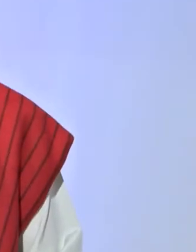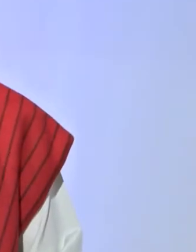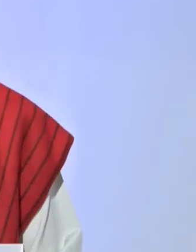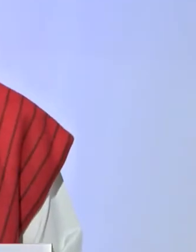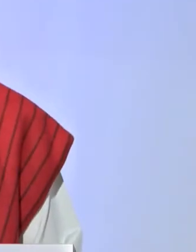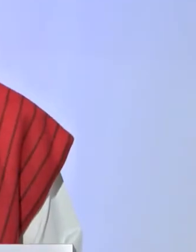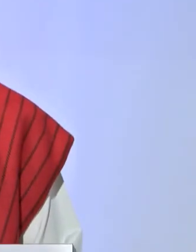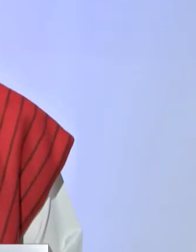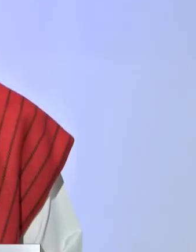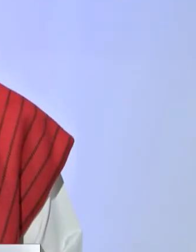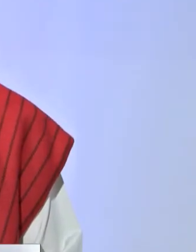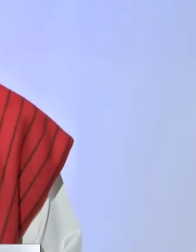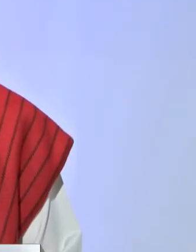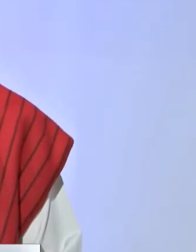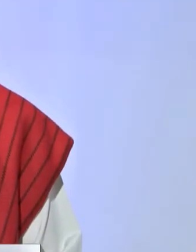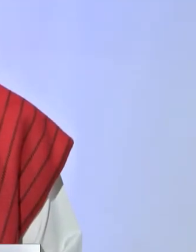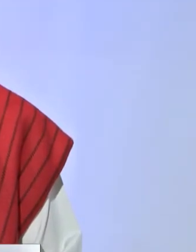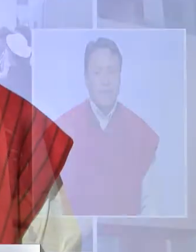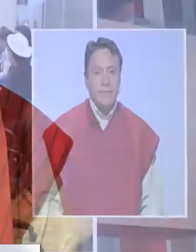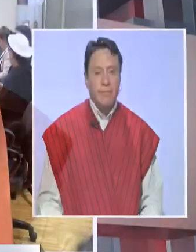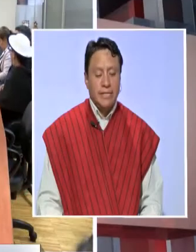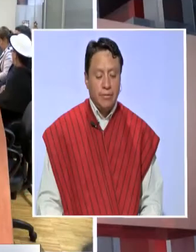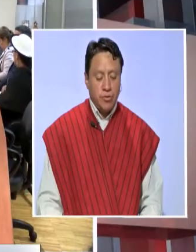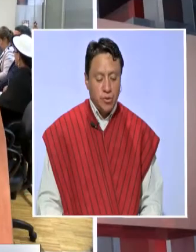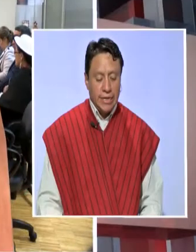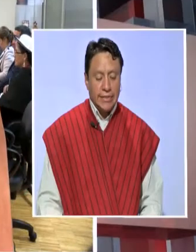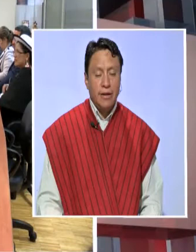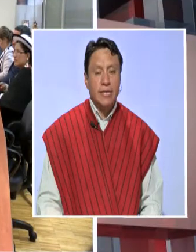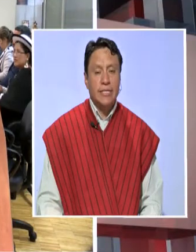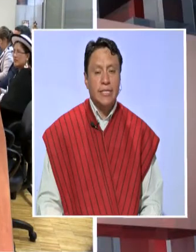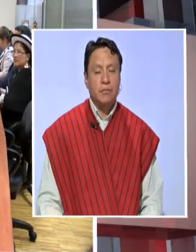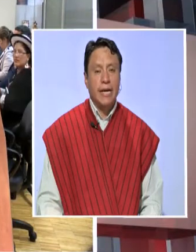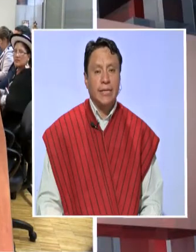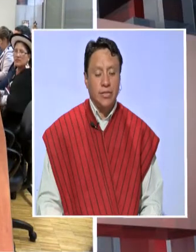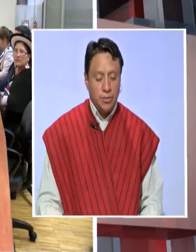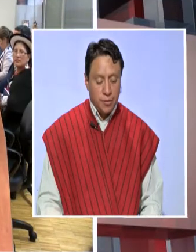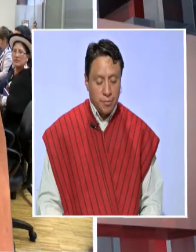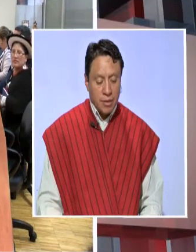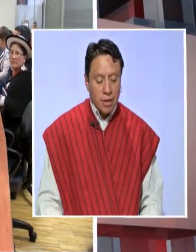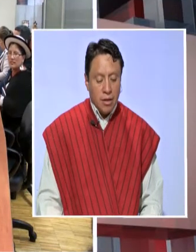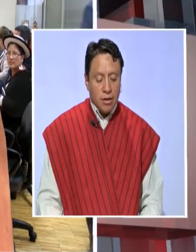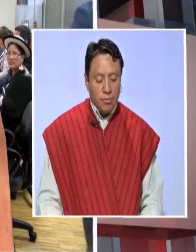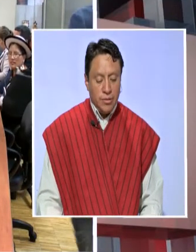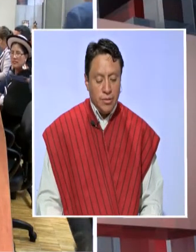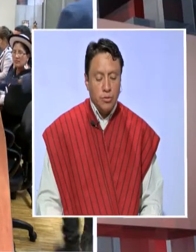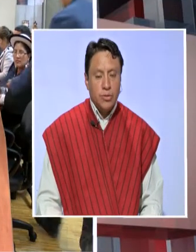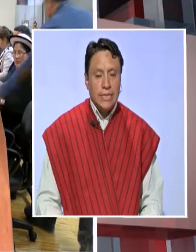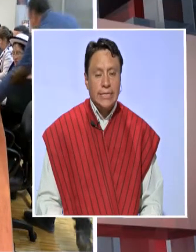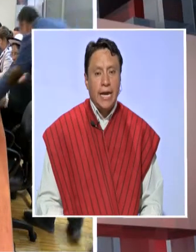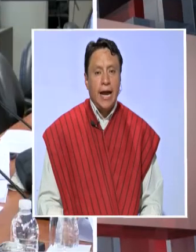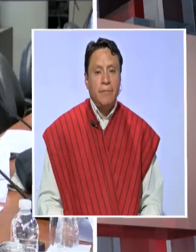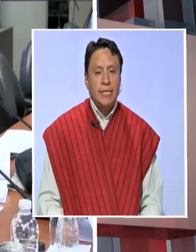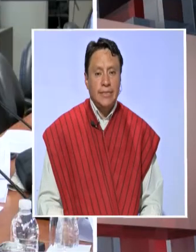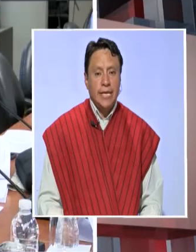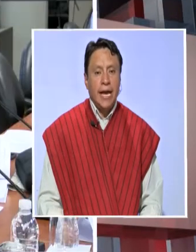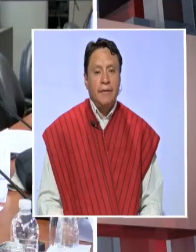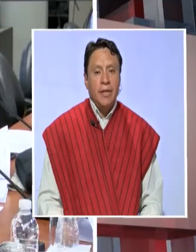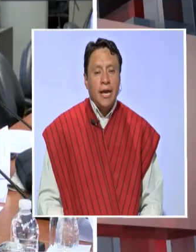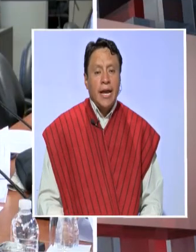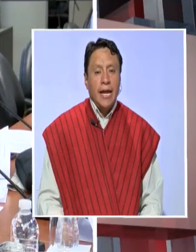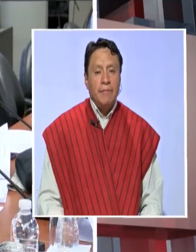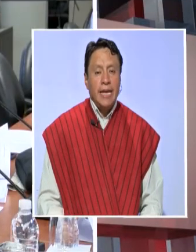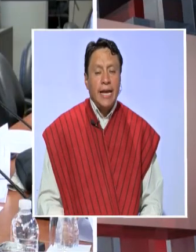Ayukuna china miño kunchi kachishipi wiche kunawan kikimpa wasima chayamu kunchi gastawan riksish pakatishu. Comisión Justicia